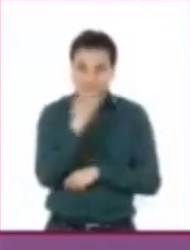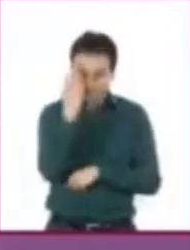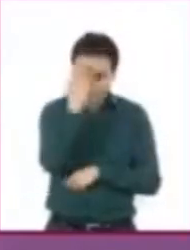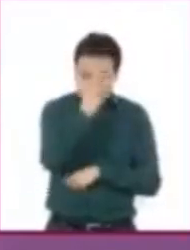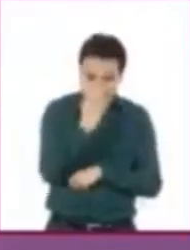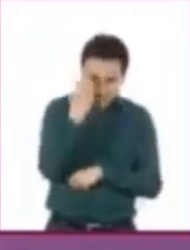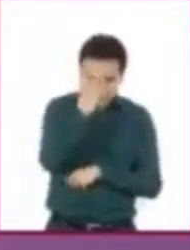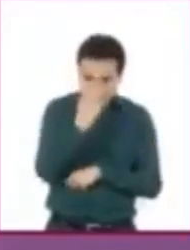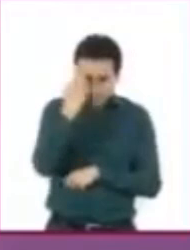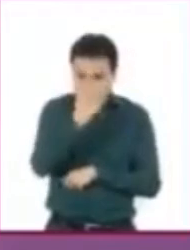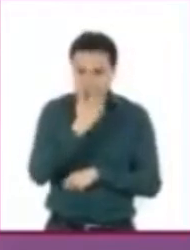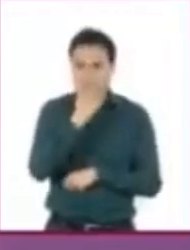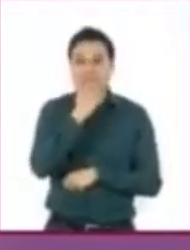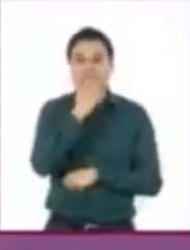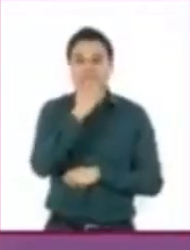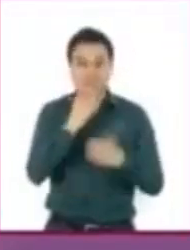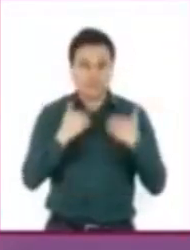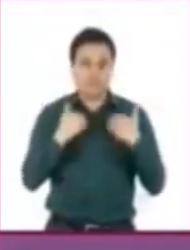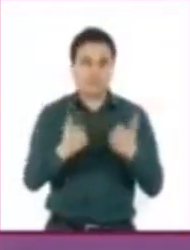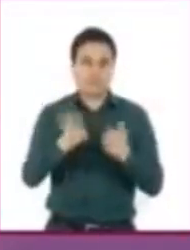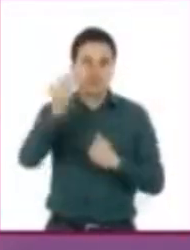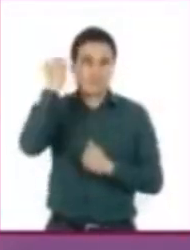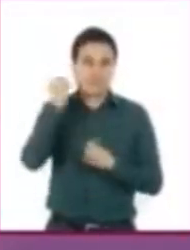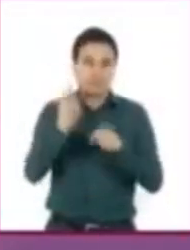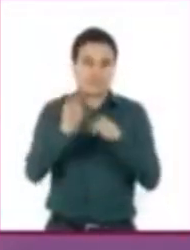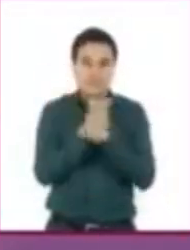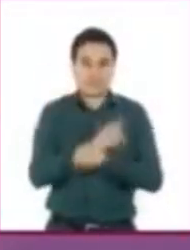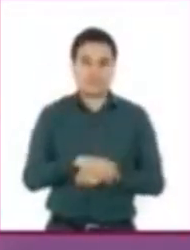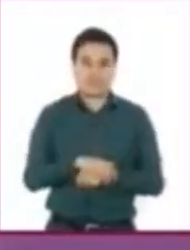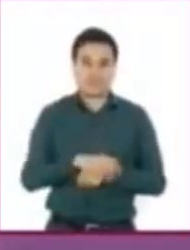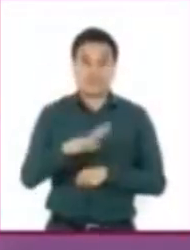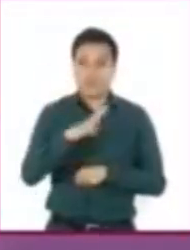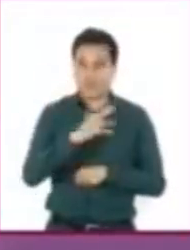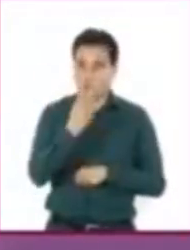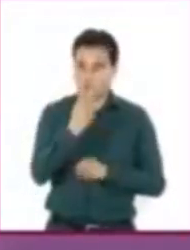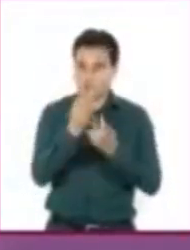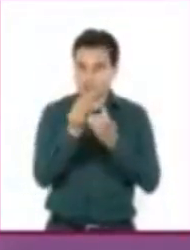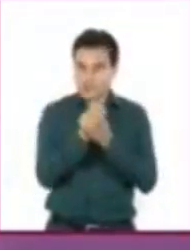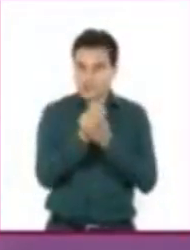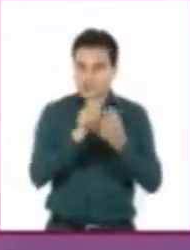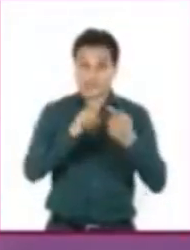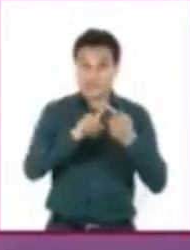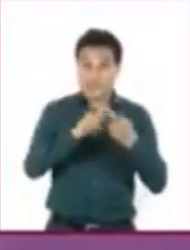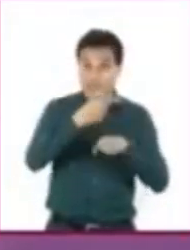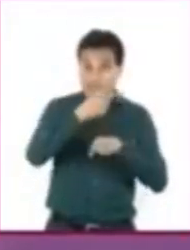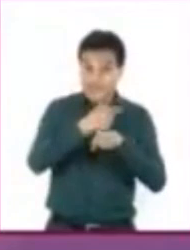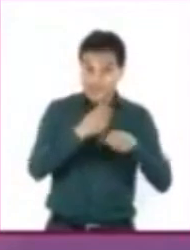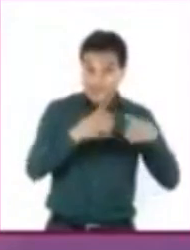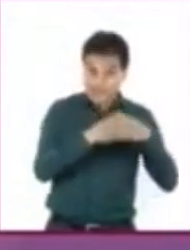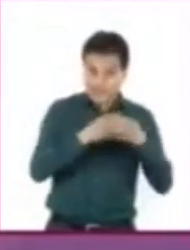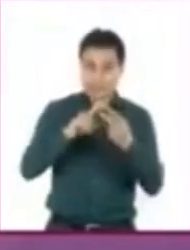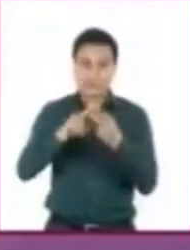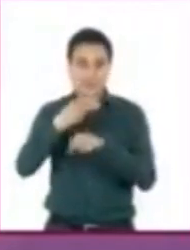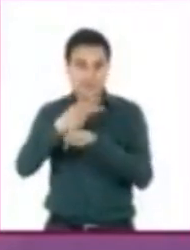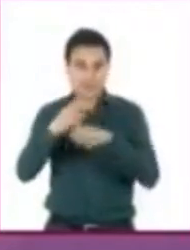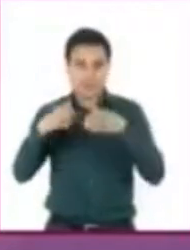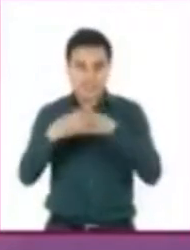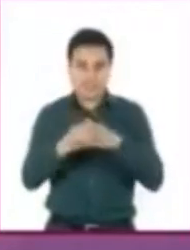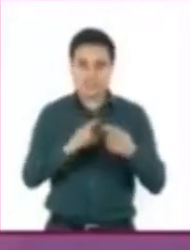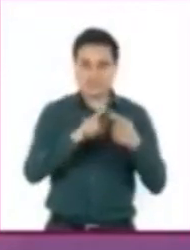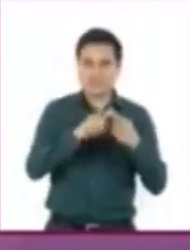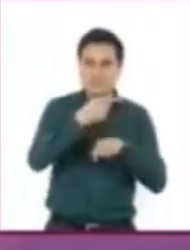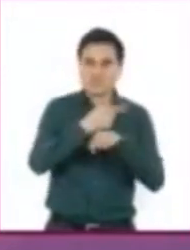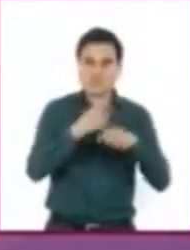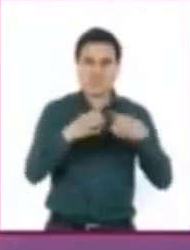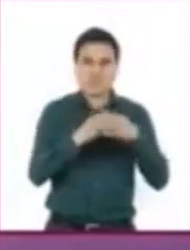fuentes se dividen en dos tipos: primarias y secundarias. Las fuentes primarias tienen una relación directa